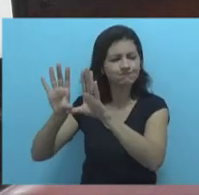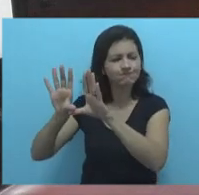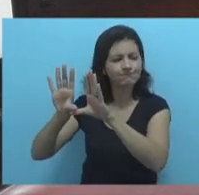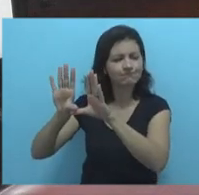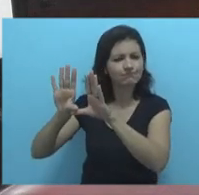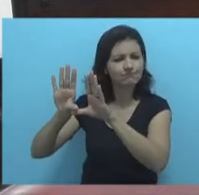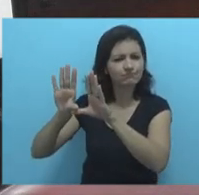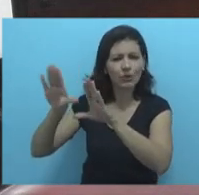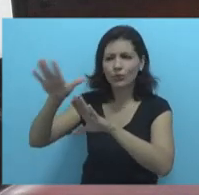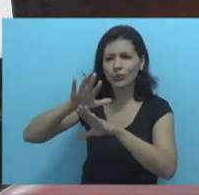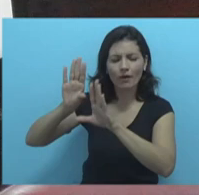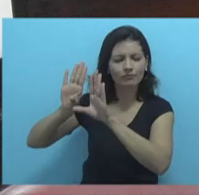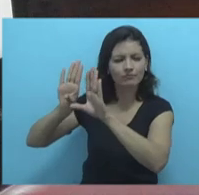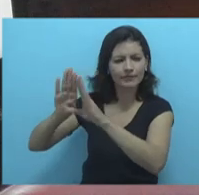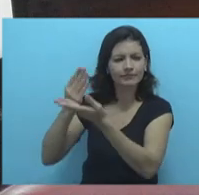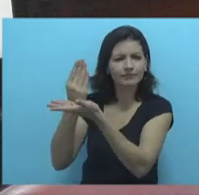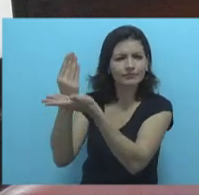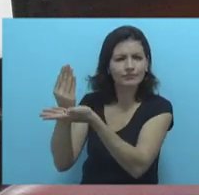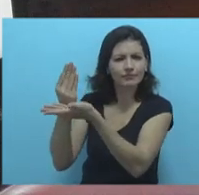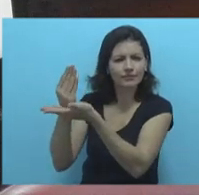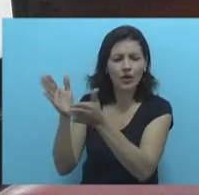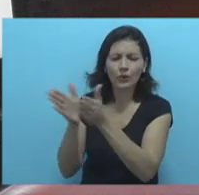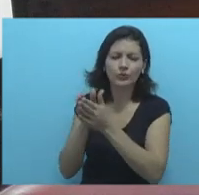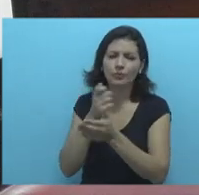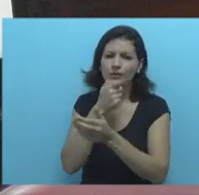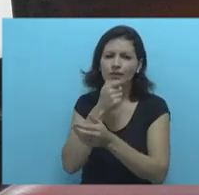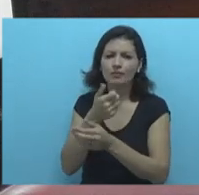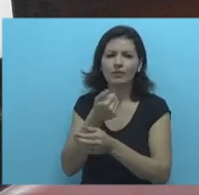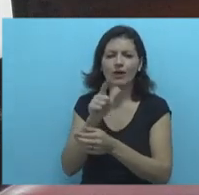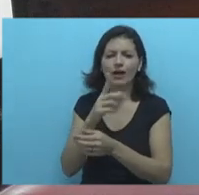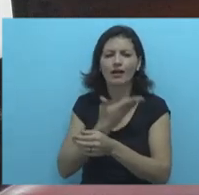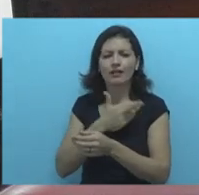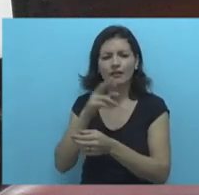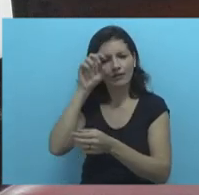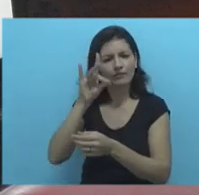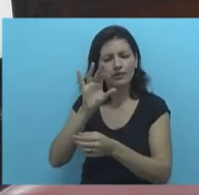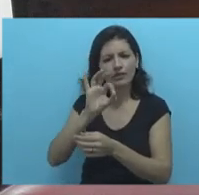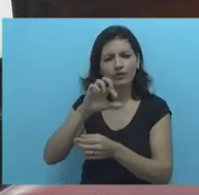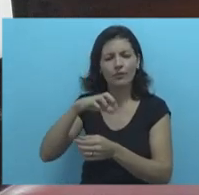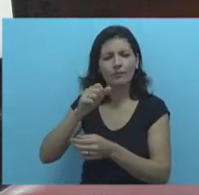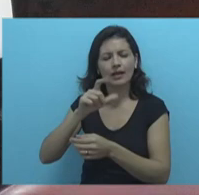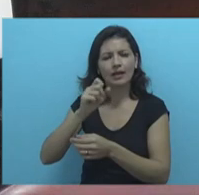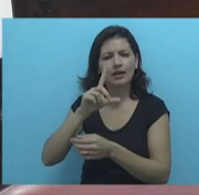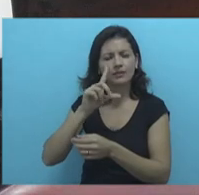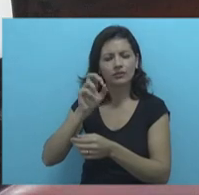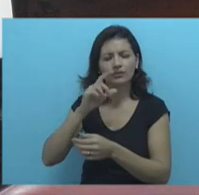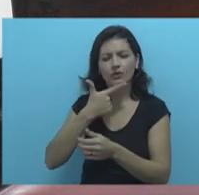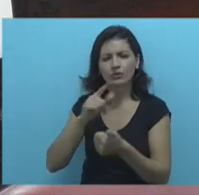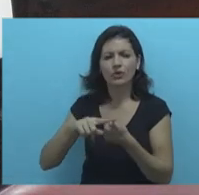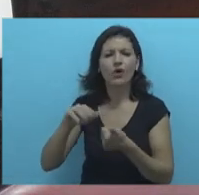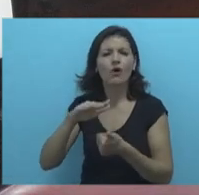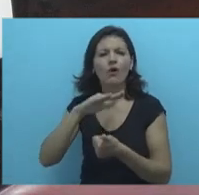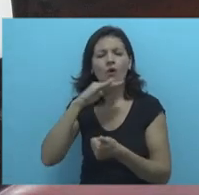grandes, está en ese lugar junto con Alfredo Palacio, junto con Juan B. Justo, con Alicia Moró,